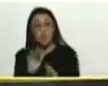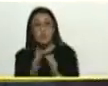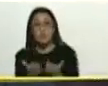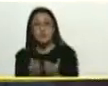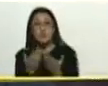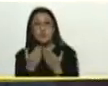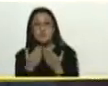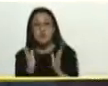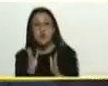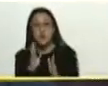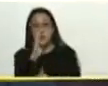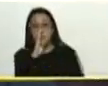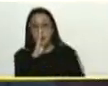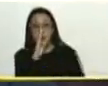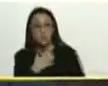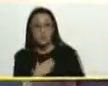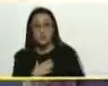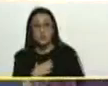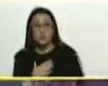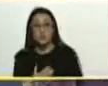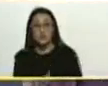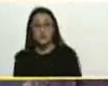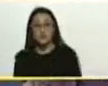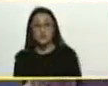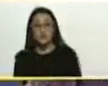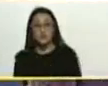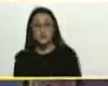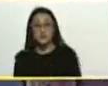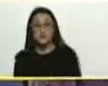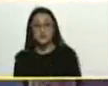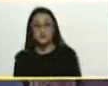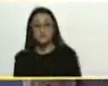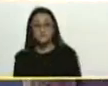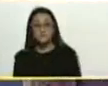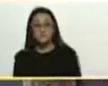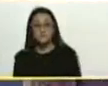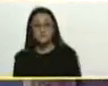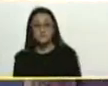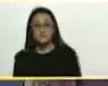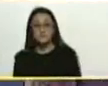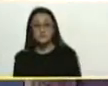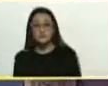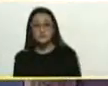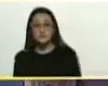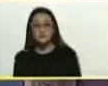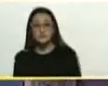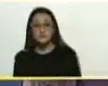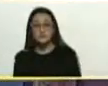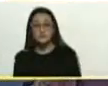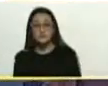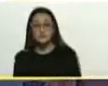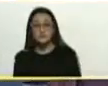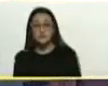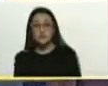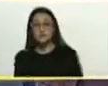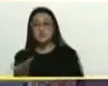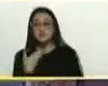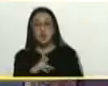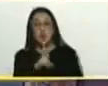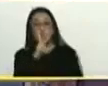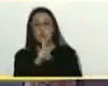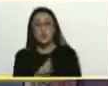abrir una cuenta cómo se llama eso injusticia persecución sanciones